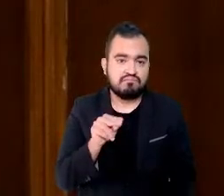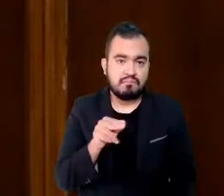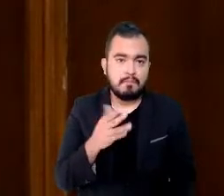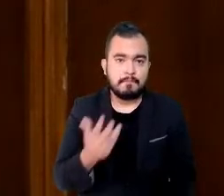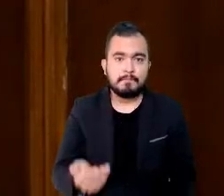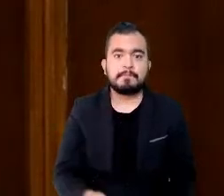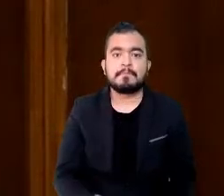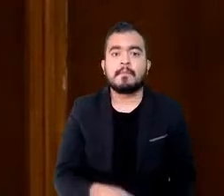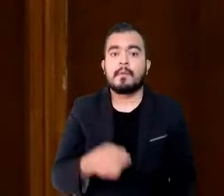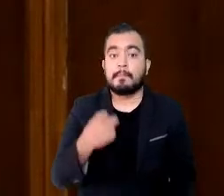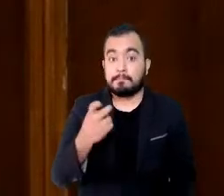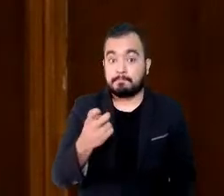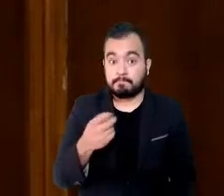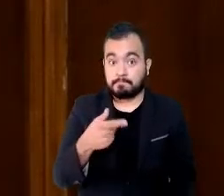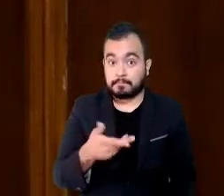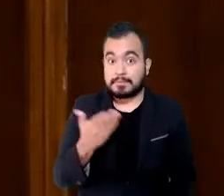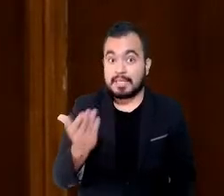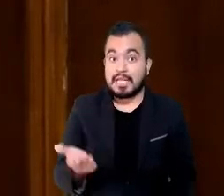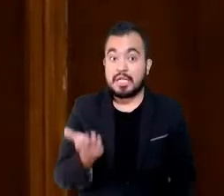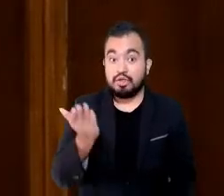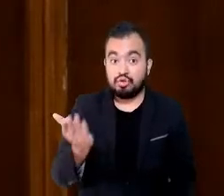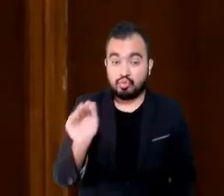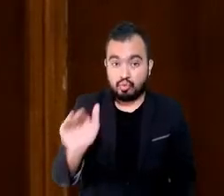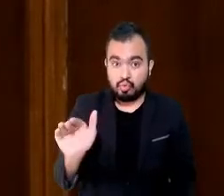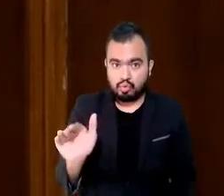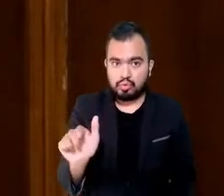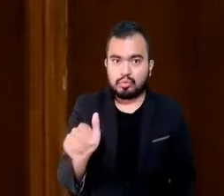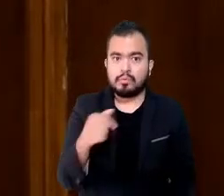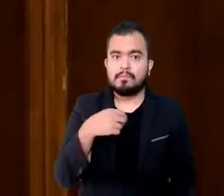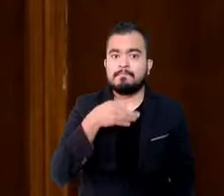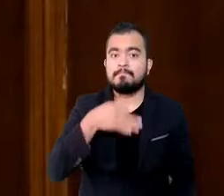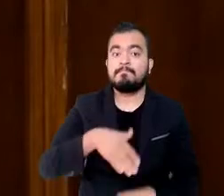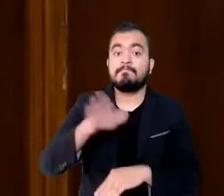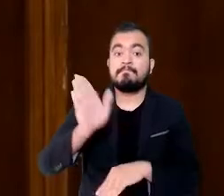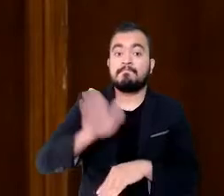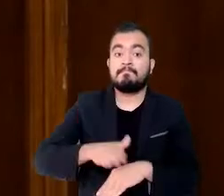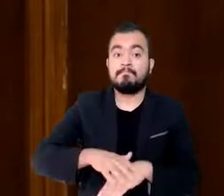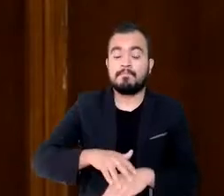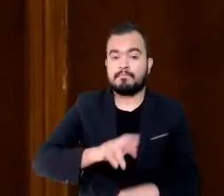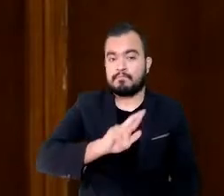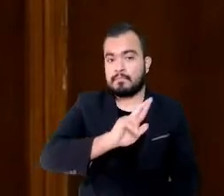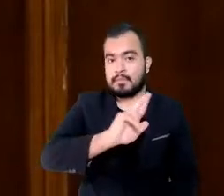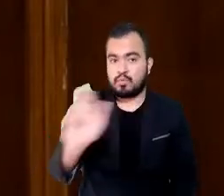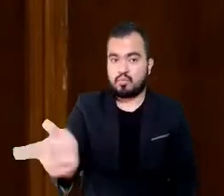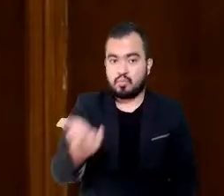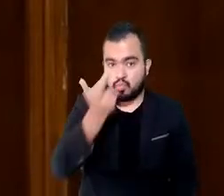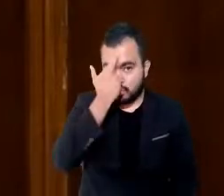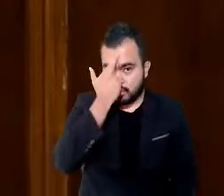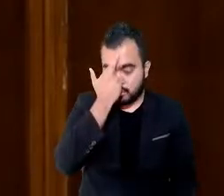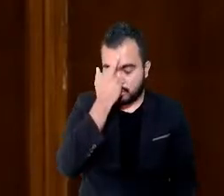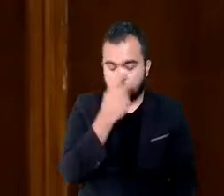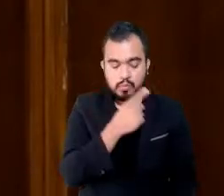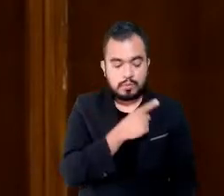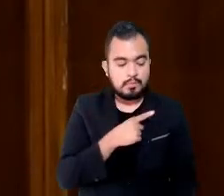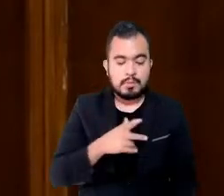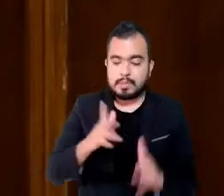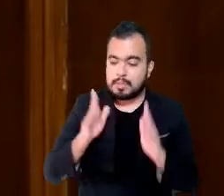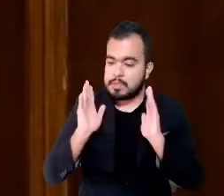Con el presente exhorto hacemos un atento recordatorio a que debe destinarse